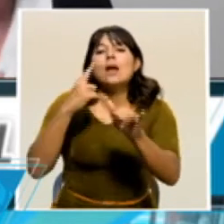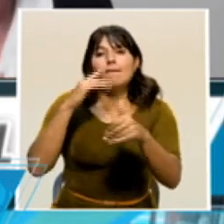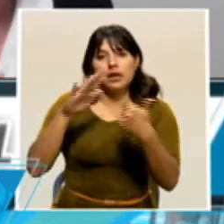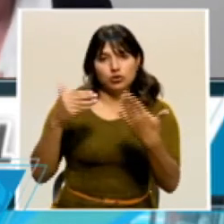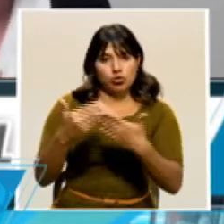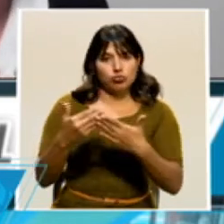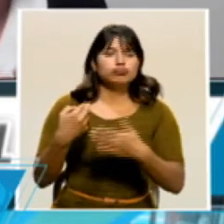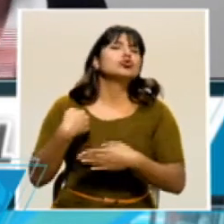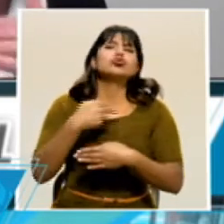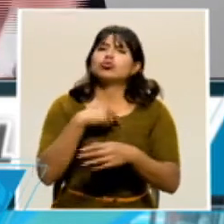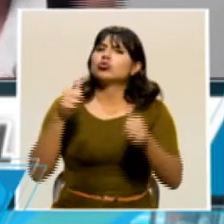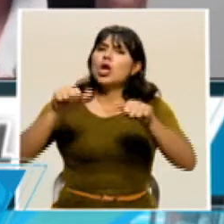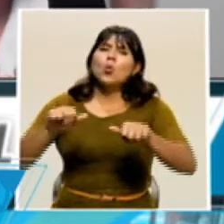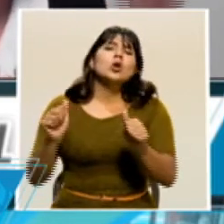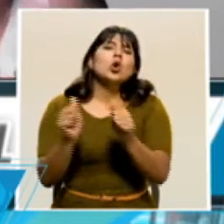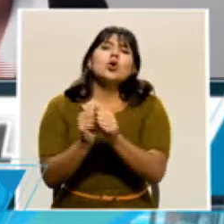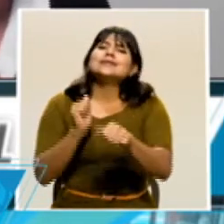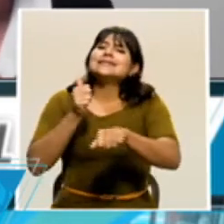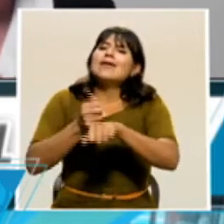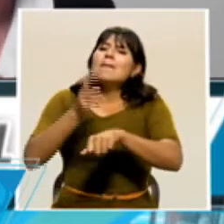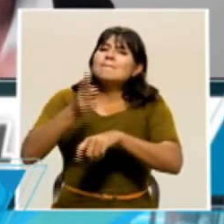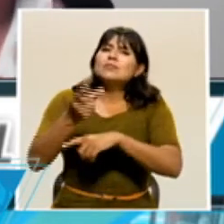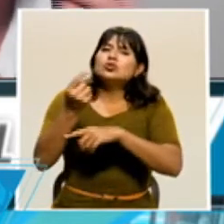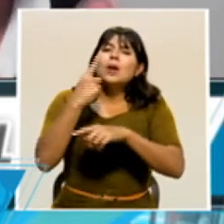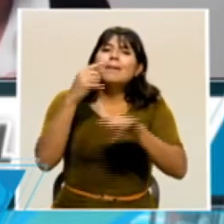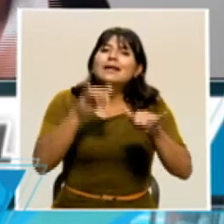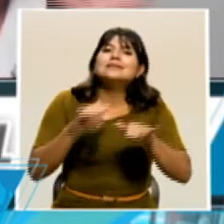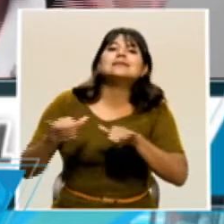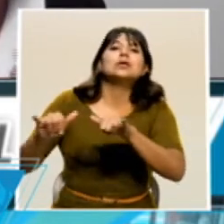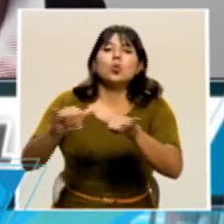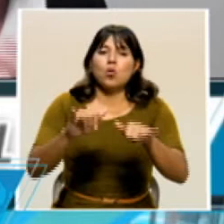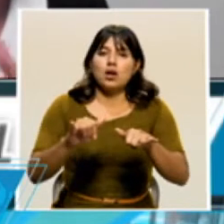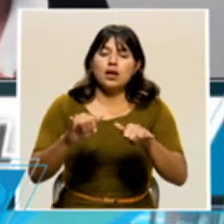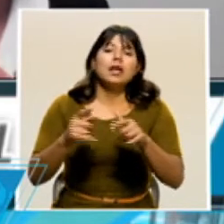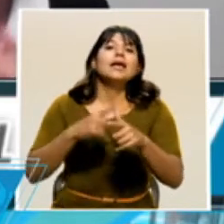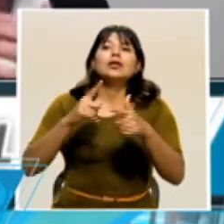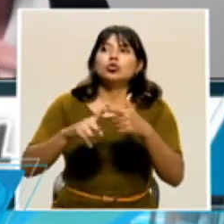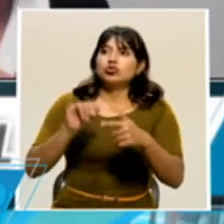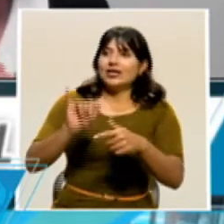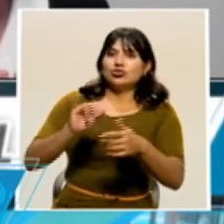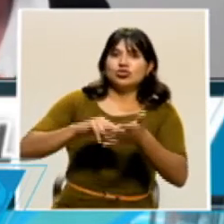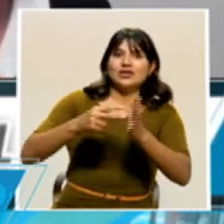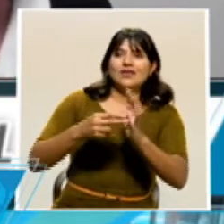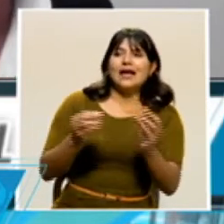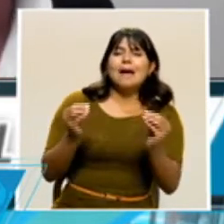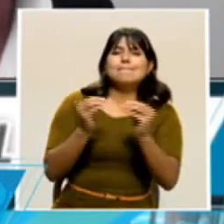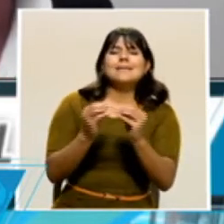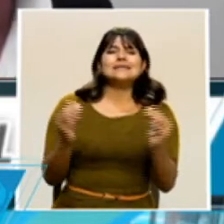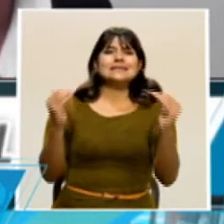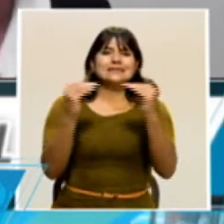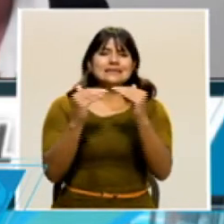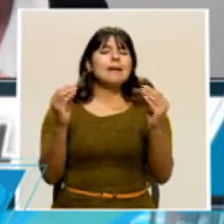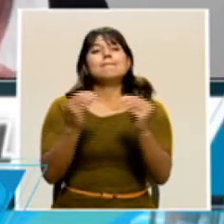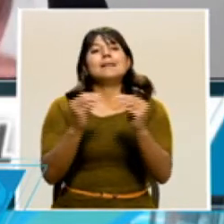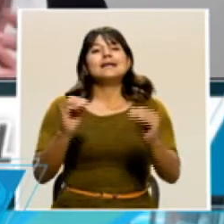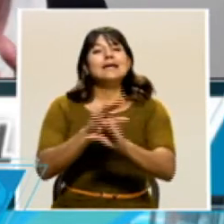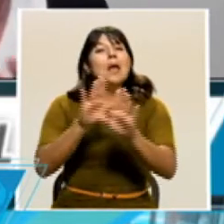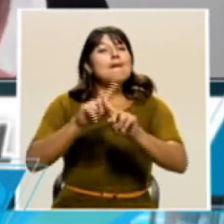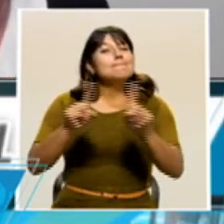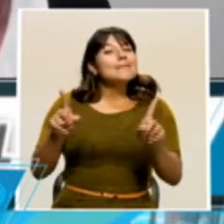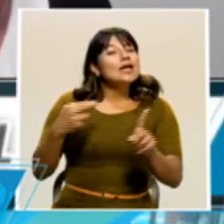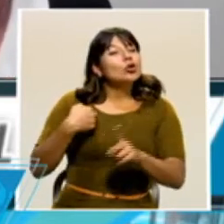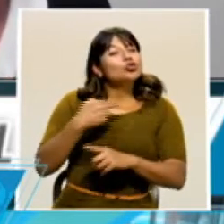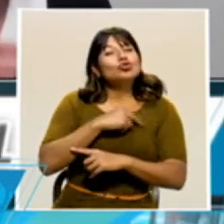de acuerdo con un salario global porque eso genera mayor equidad y mayor transparencia. Sin embargo, nos parece que la metodología que está